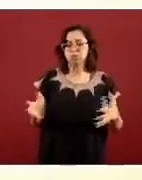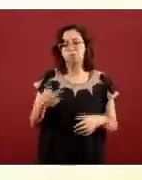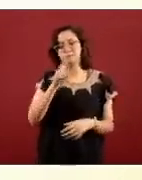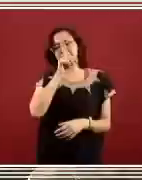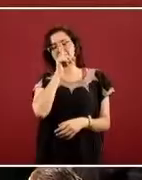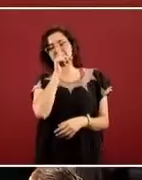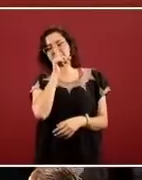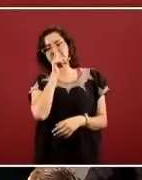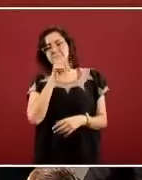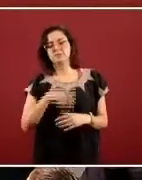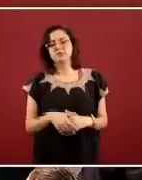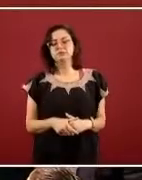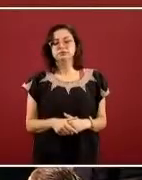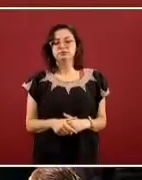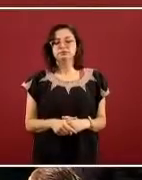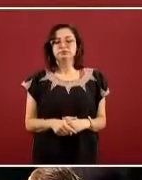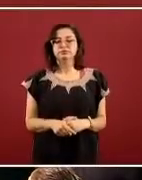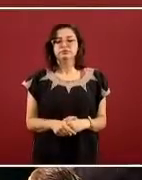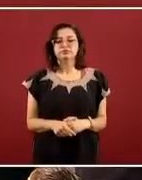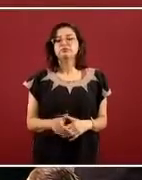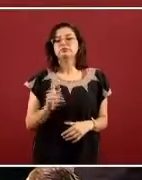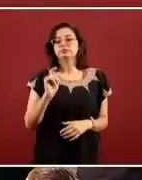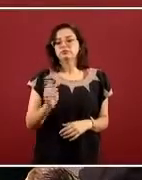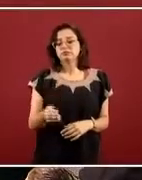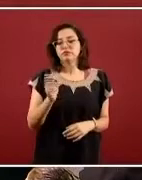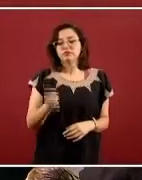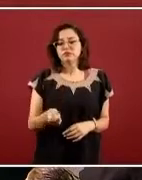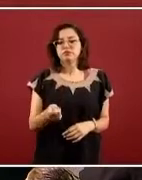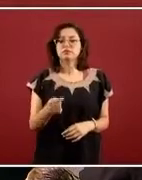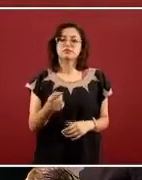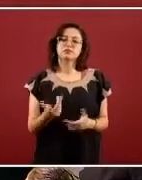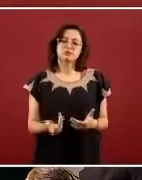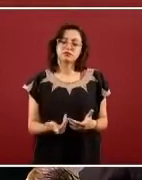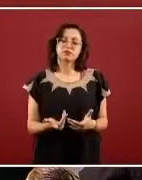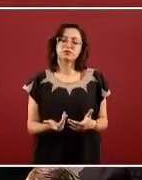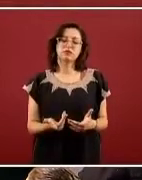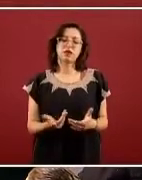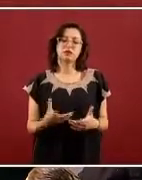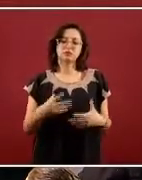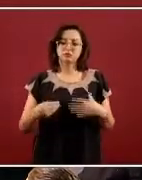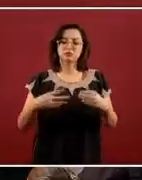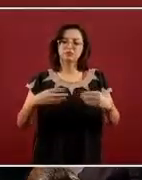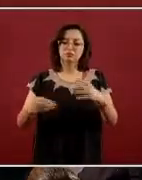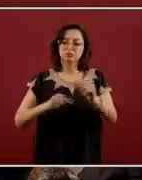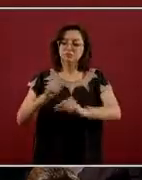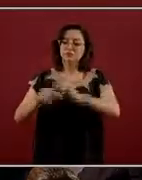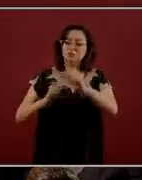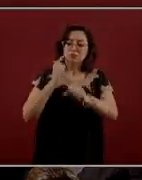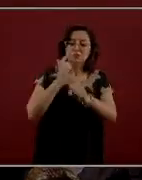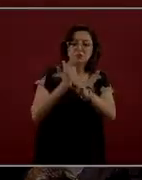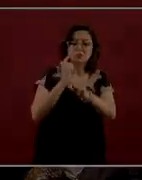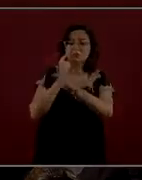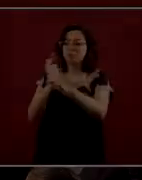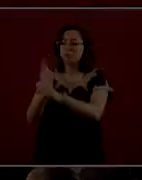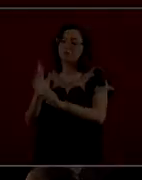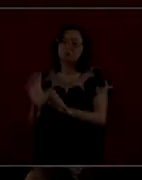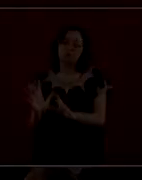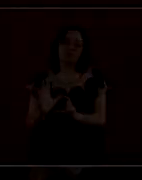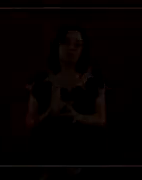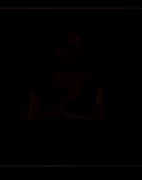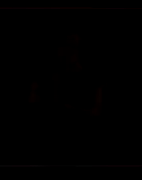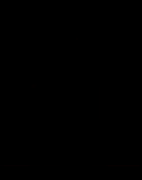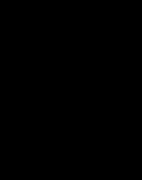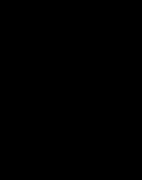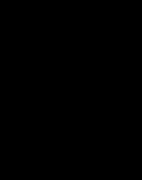casos incidentes, ¿no? Es decir, aquellos que por día se han ido confirmando. Ese sería el panorama del día de hoy.